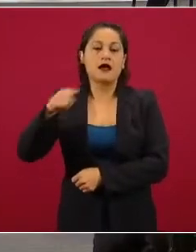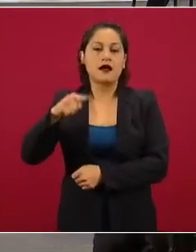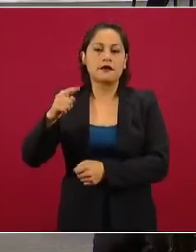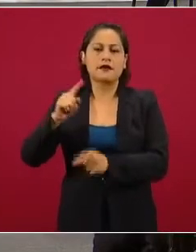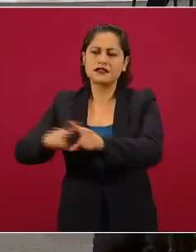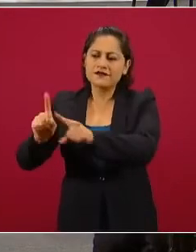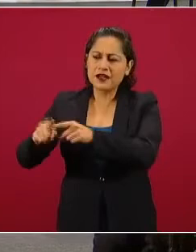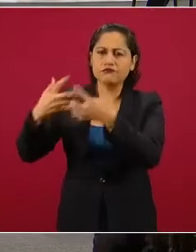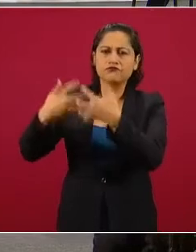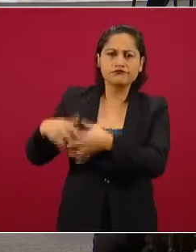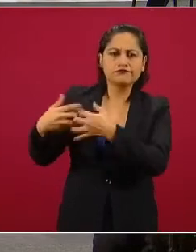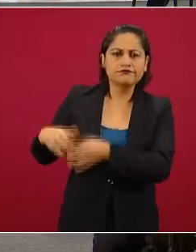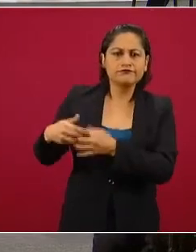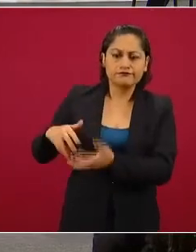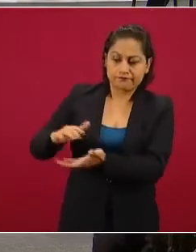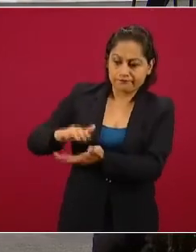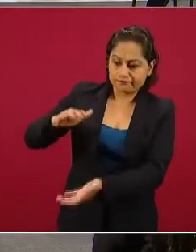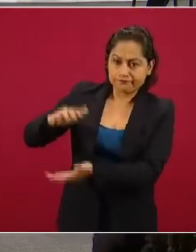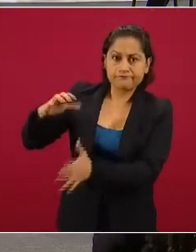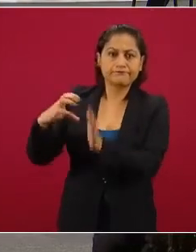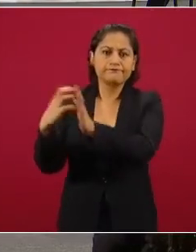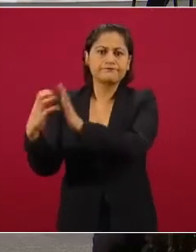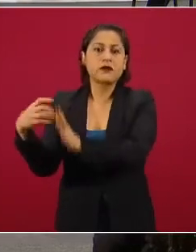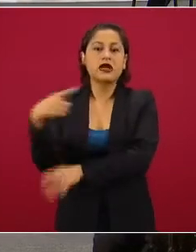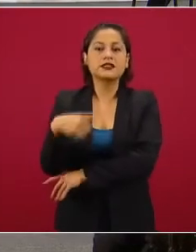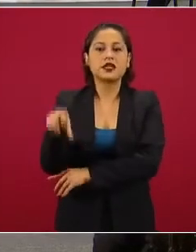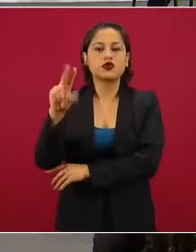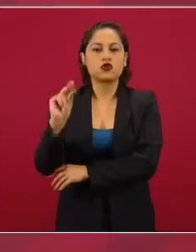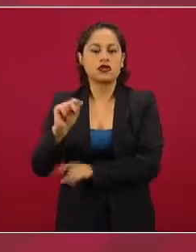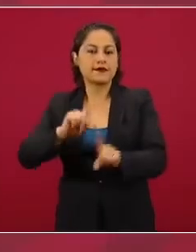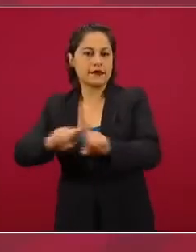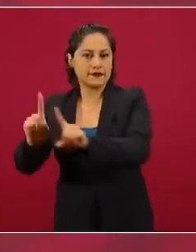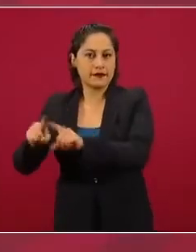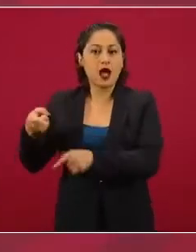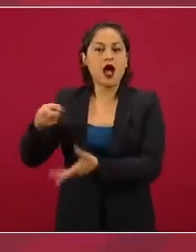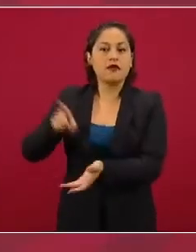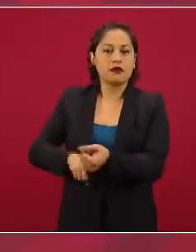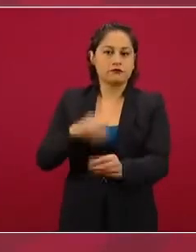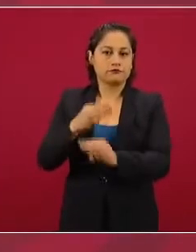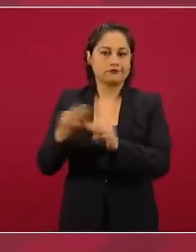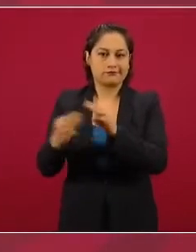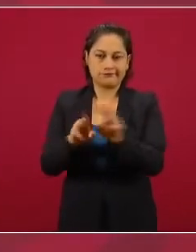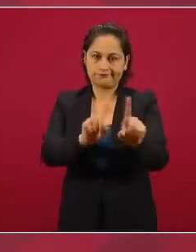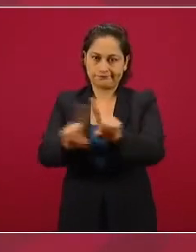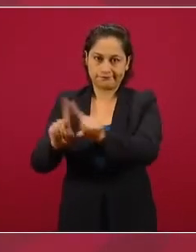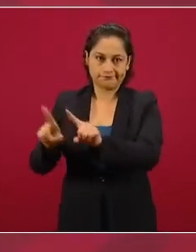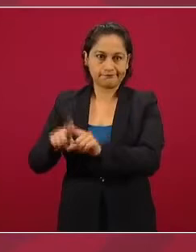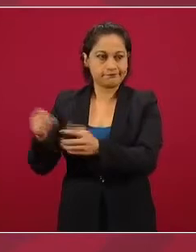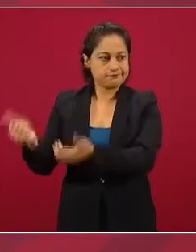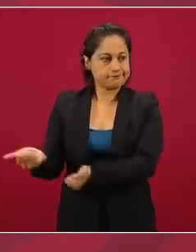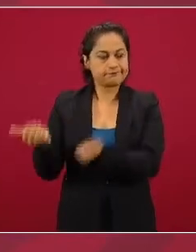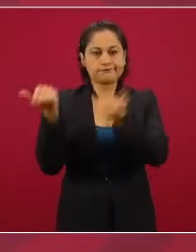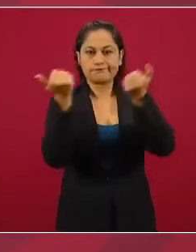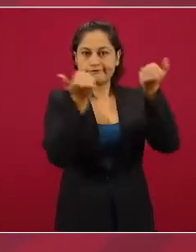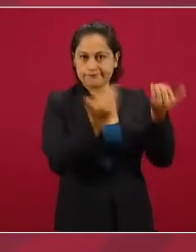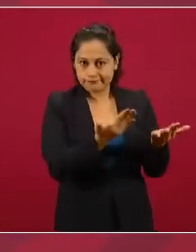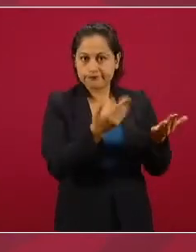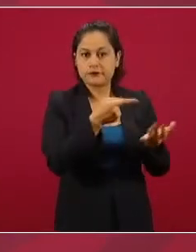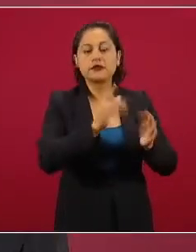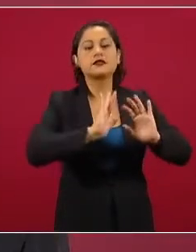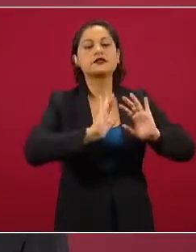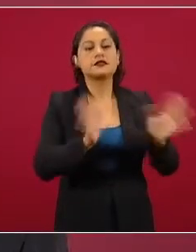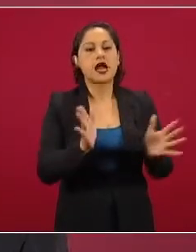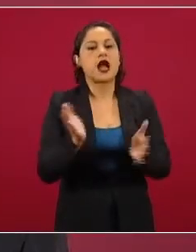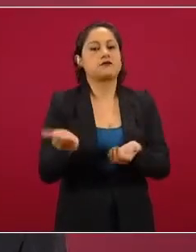cajas, son cerca de 180 cajas especiales que traen todo el equipo, y lo trasladamos ya a